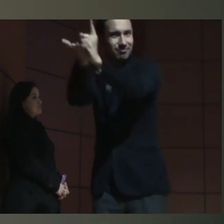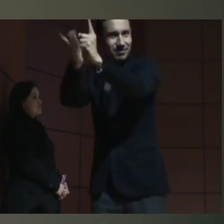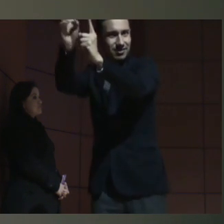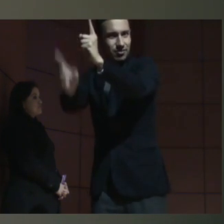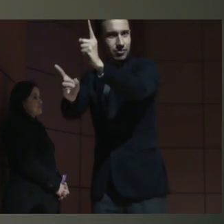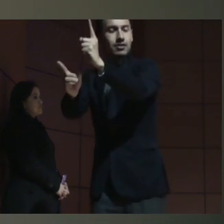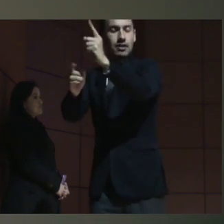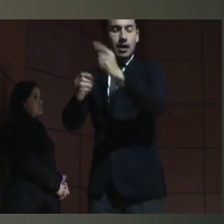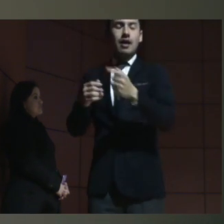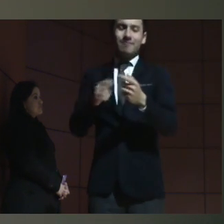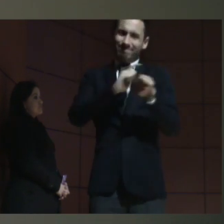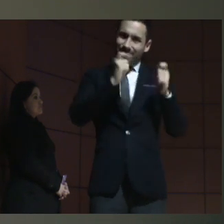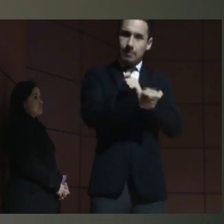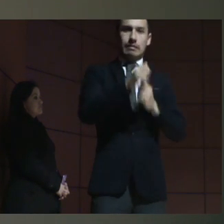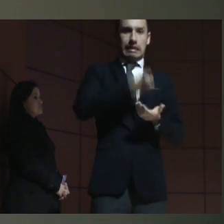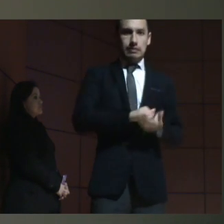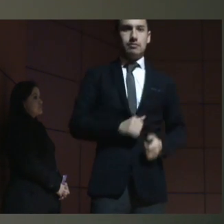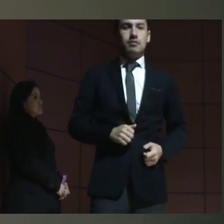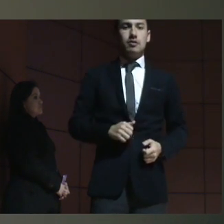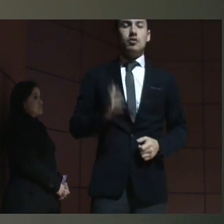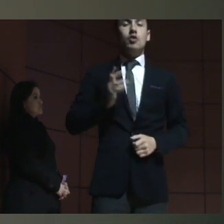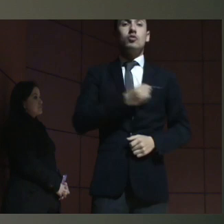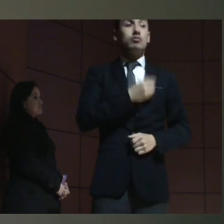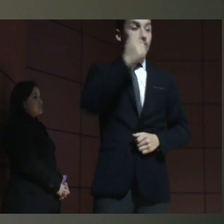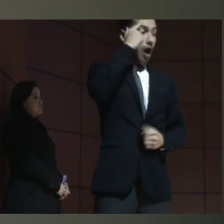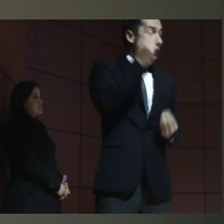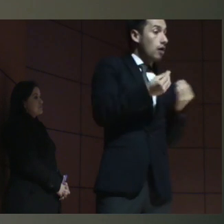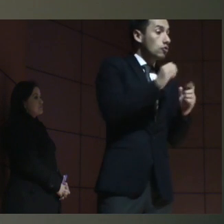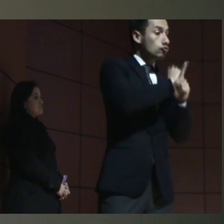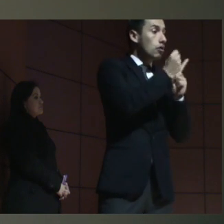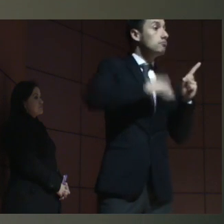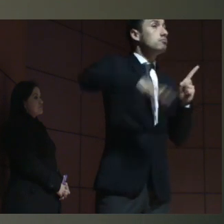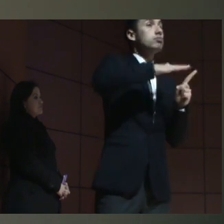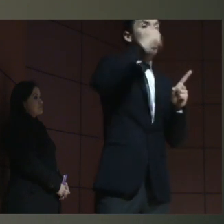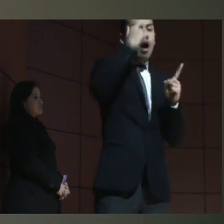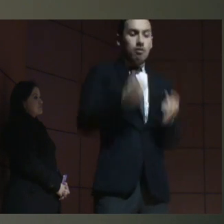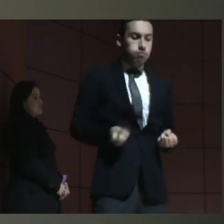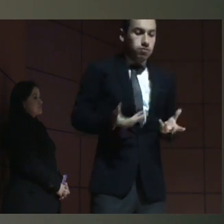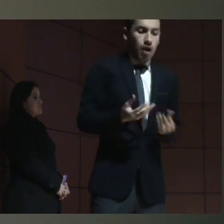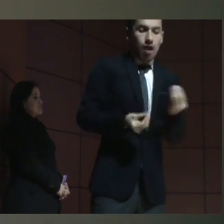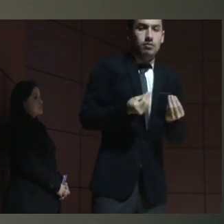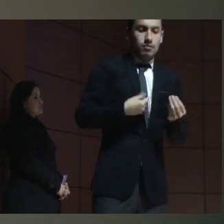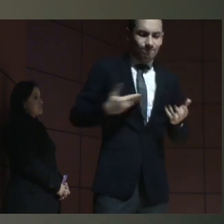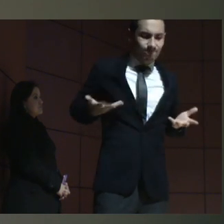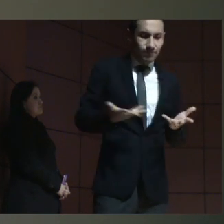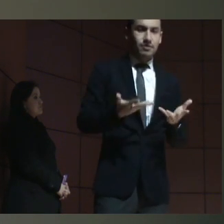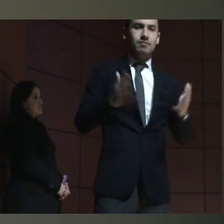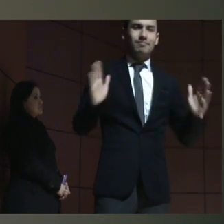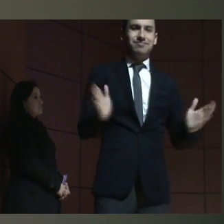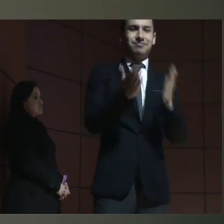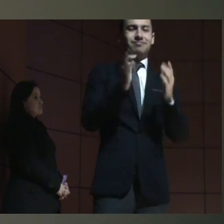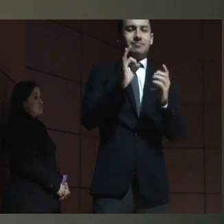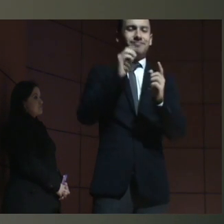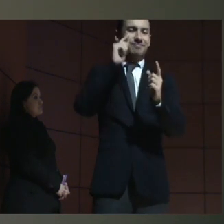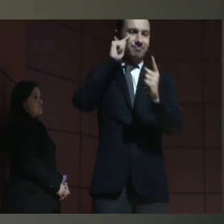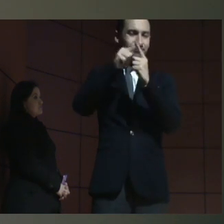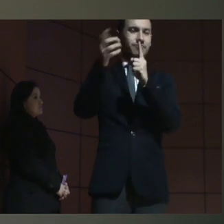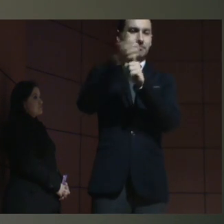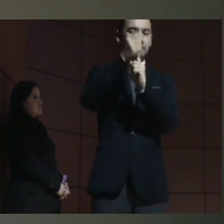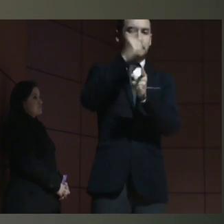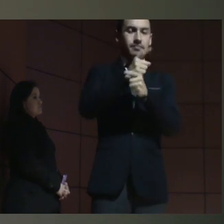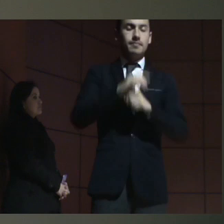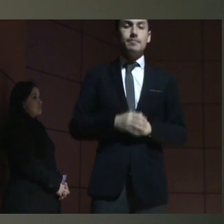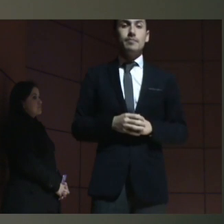individuos saber que el granito de arena tenemos que aplicar para cumplir con este propósito es muy importante el camino que traza la